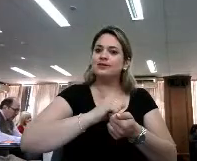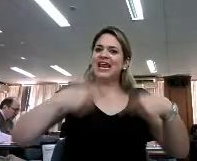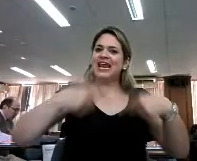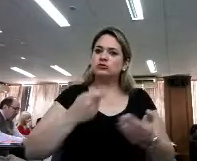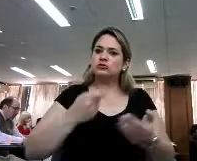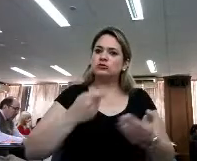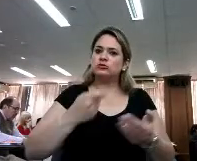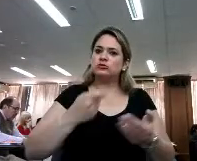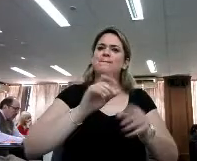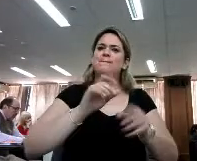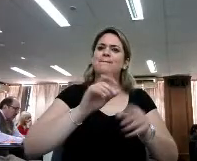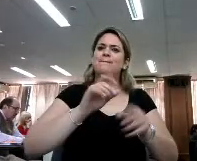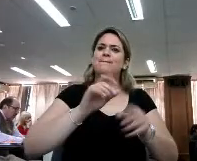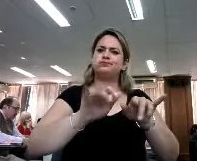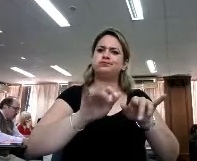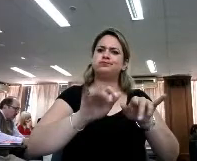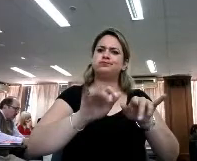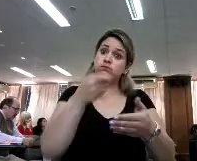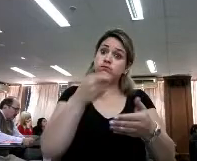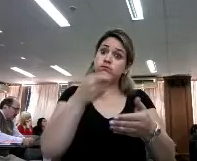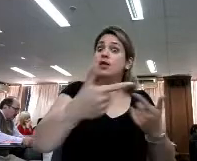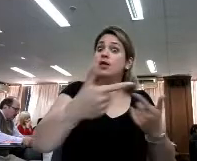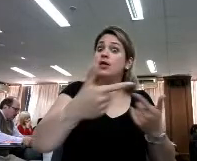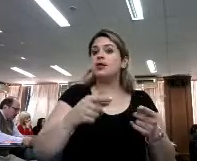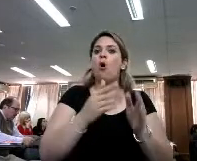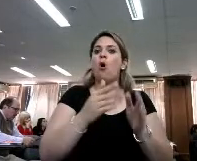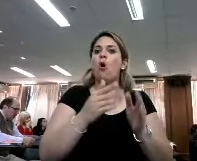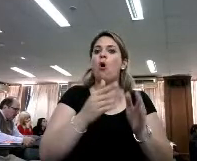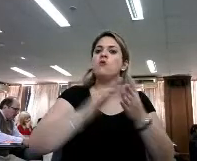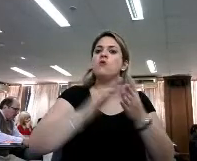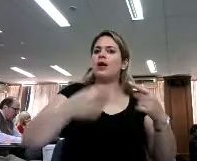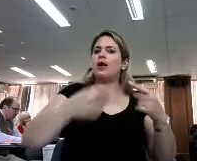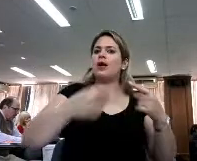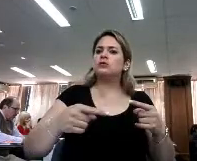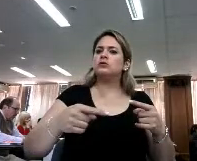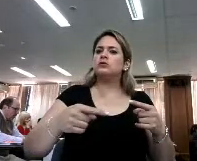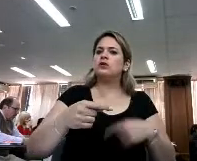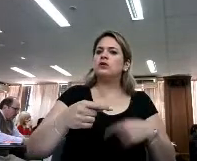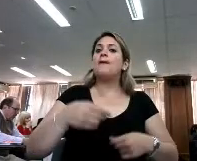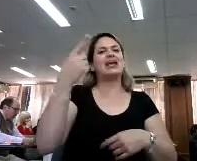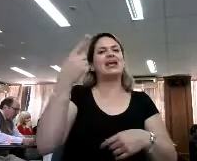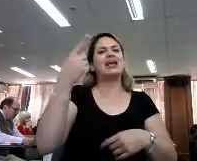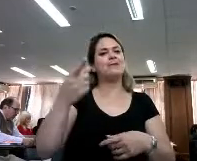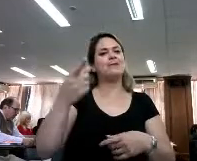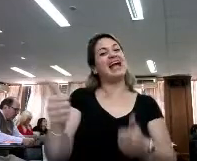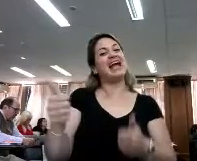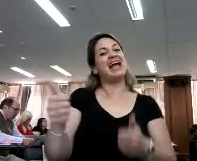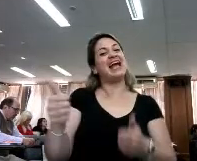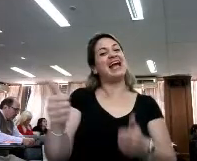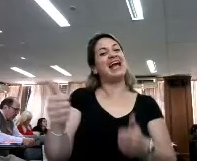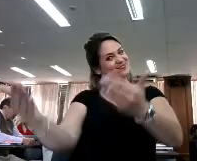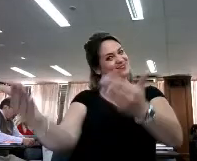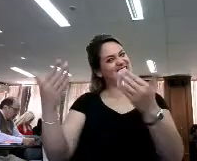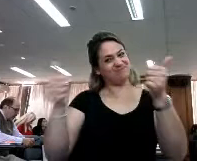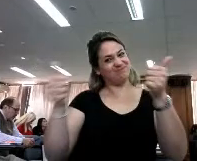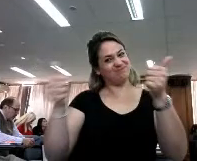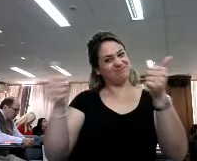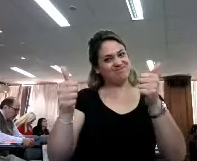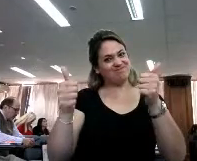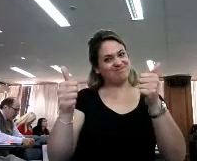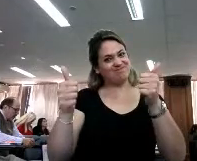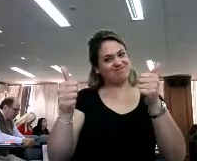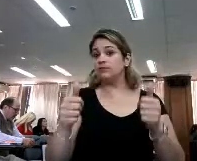plataformas digitales, para generar repositorios y demás, para que les den una palmadita y los aplaudamos en los eventos.